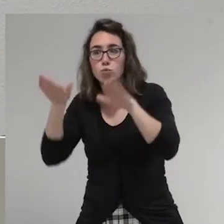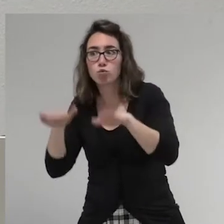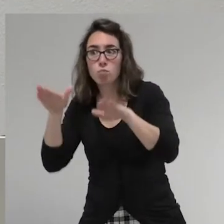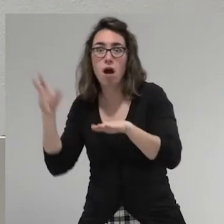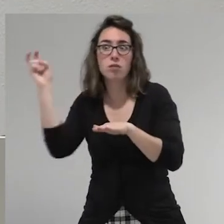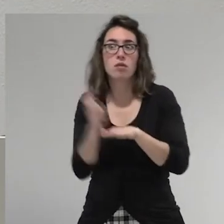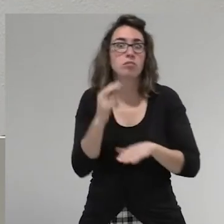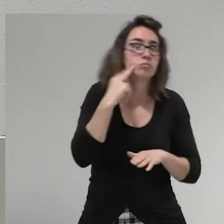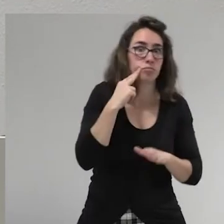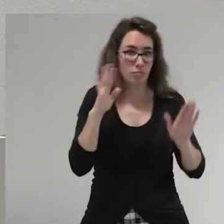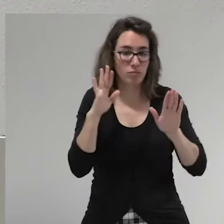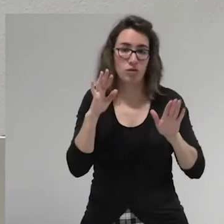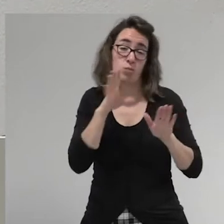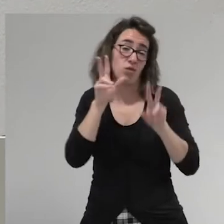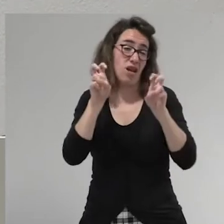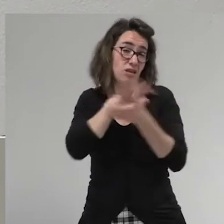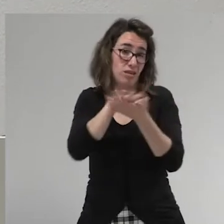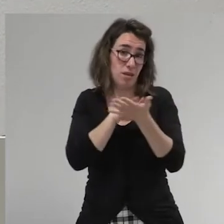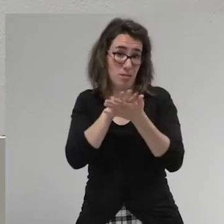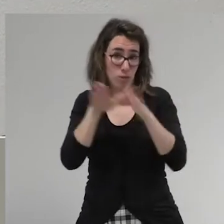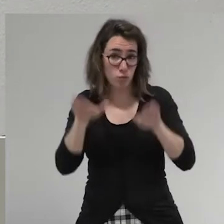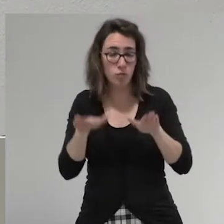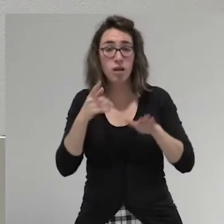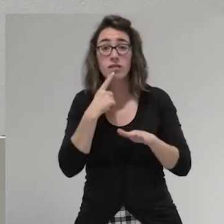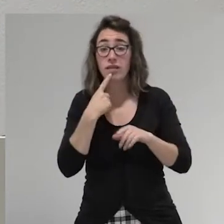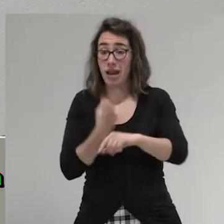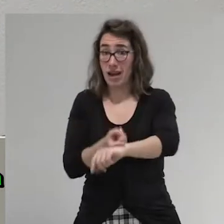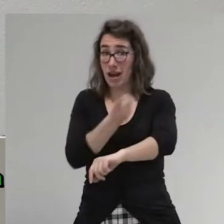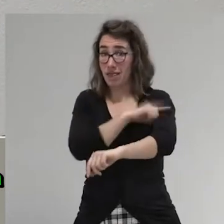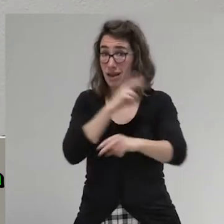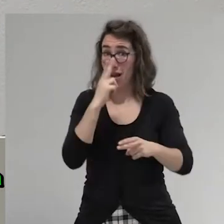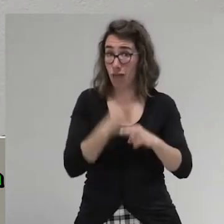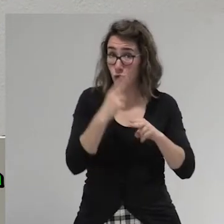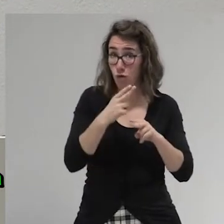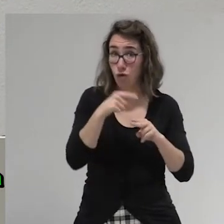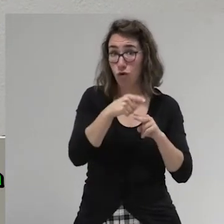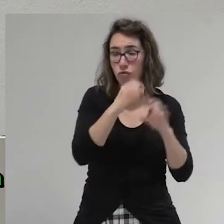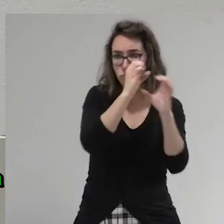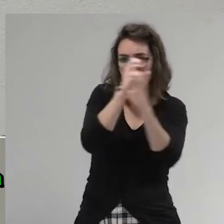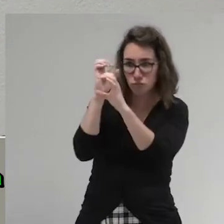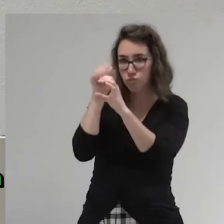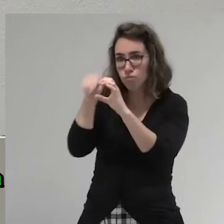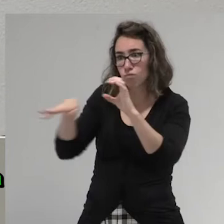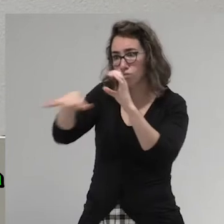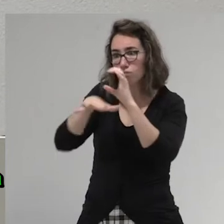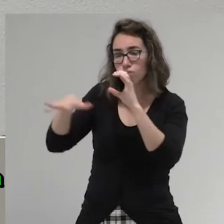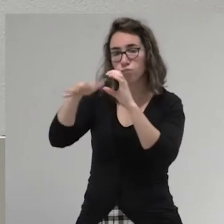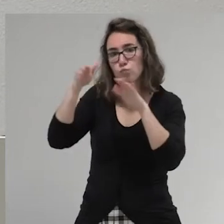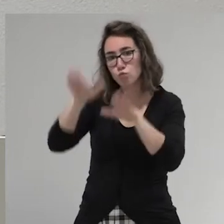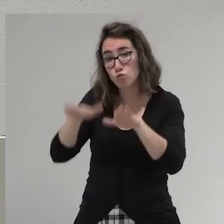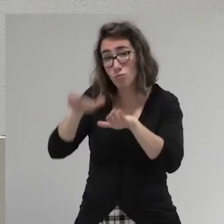Estado, y él dice que la radicalización es la lente por el cual se observa a la población musulmana a partir del